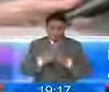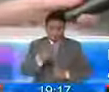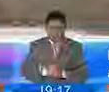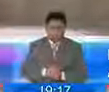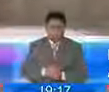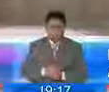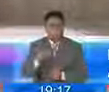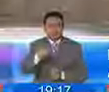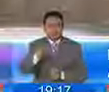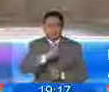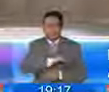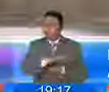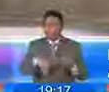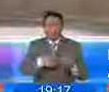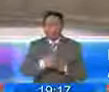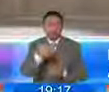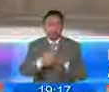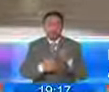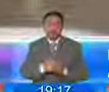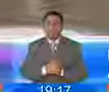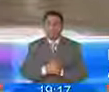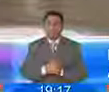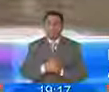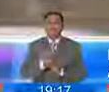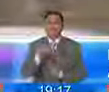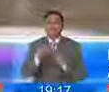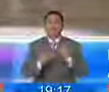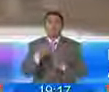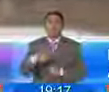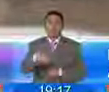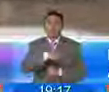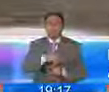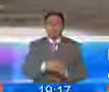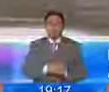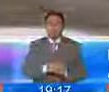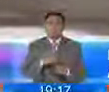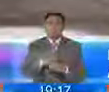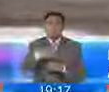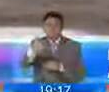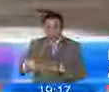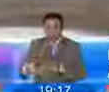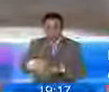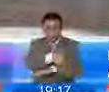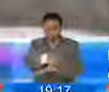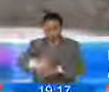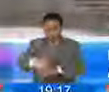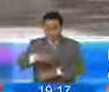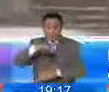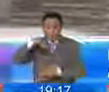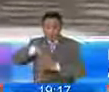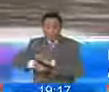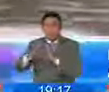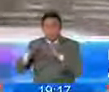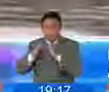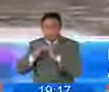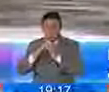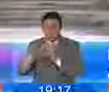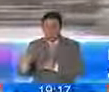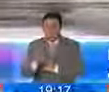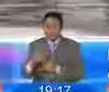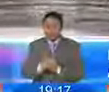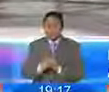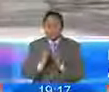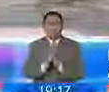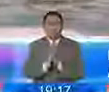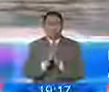Todo. Para algunos habitantes de la comuna Daular, la realidad es igual, tanto afuera en la calle como dentro de sus viviendas. Solicitan el relleno de